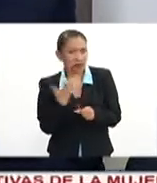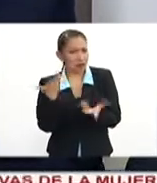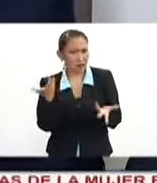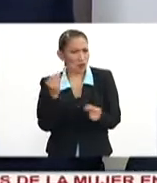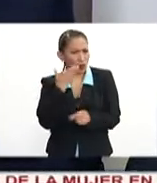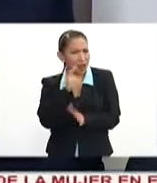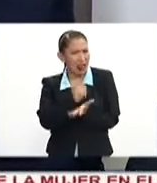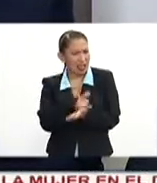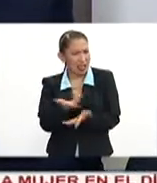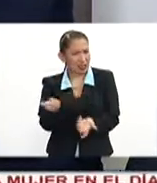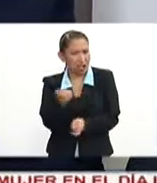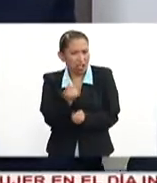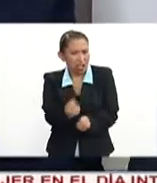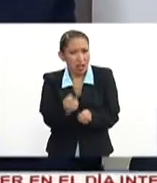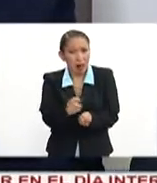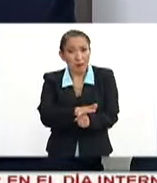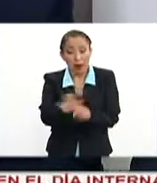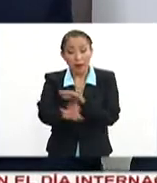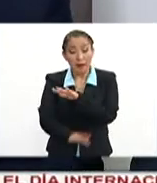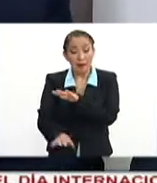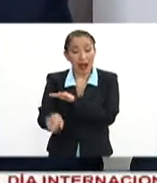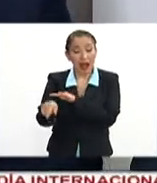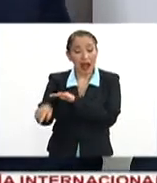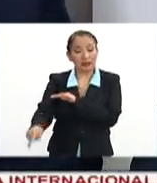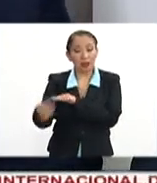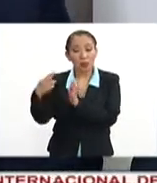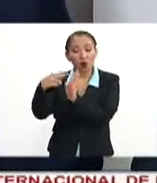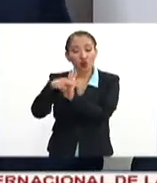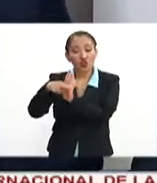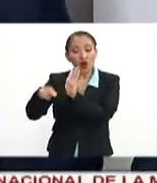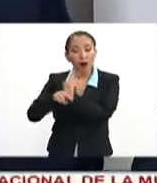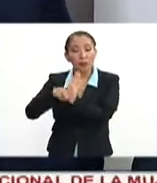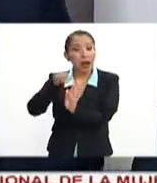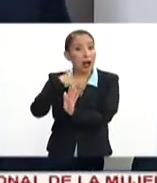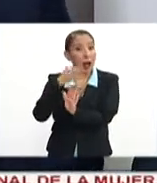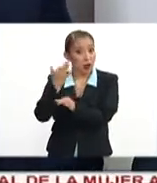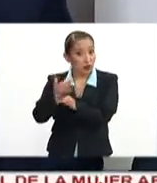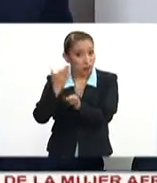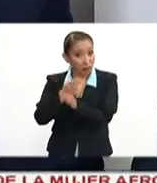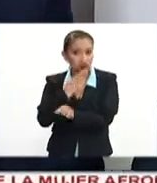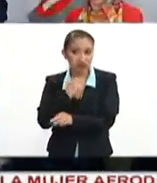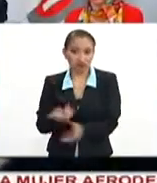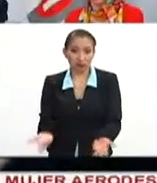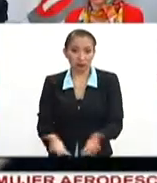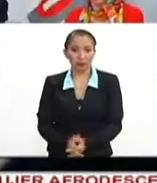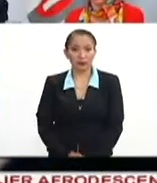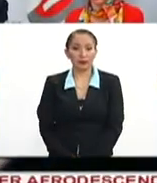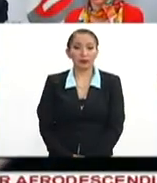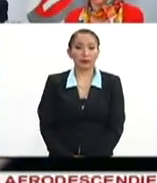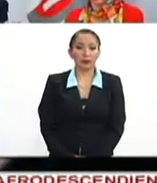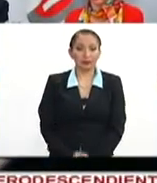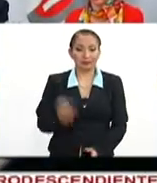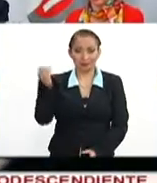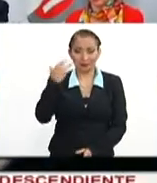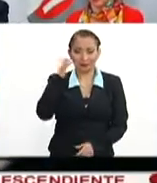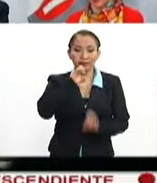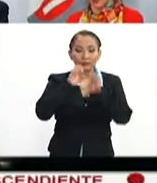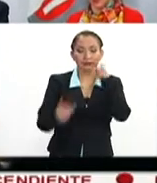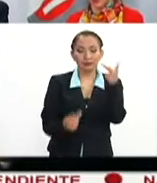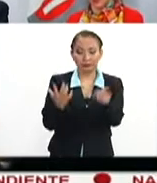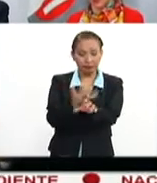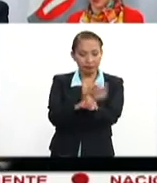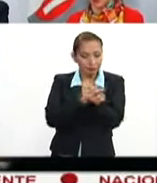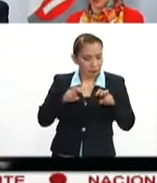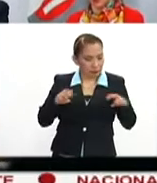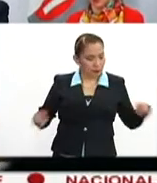ilegal porque se sustentó en una norma que no está vigente. En conferencia de prensa, acompañado